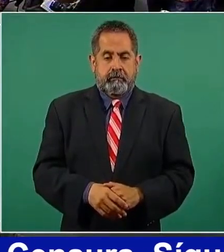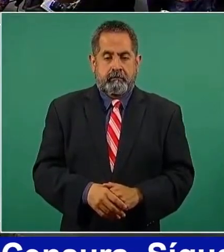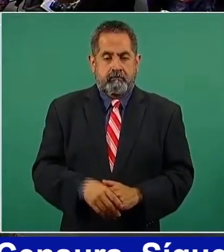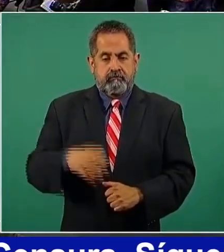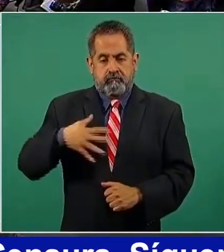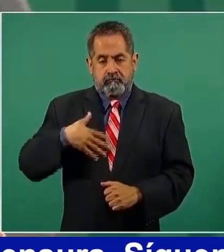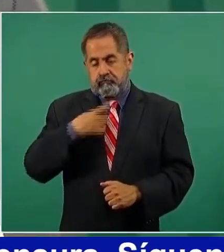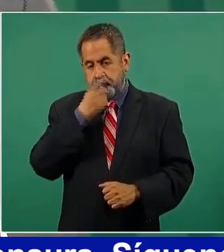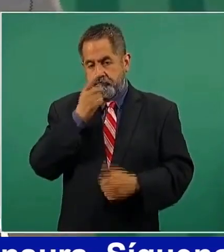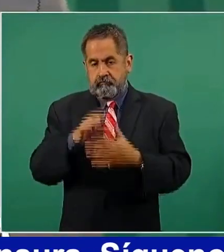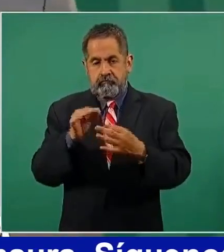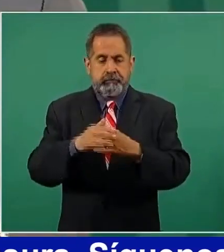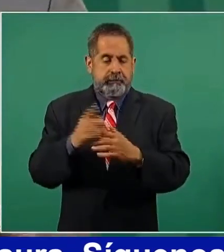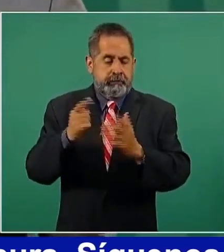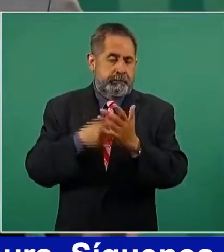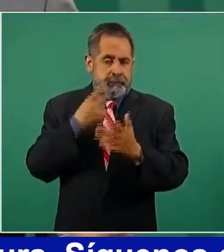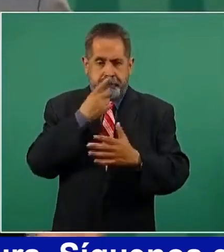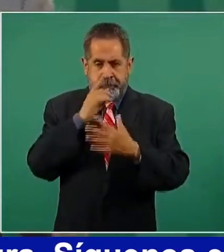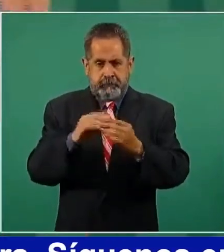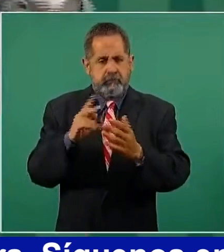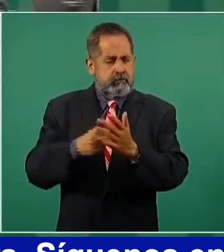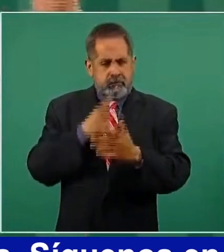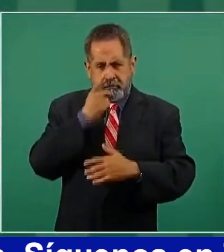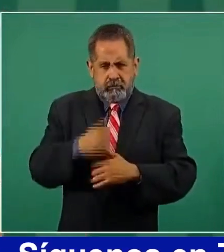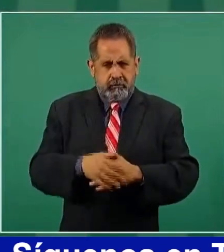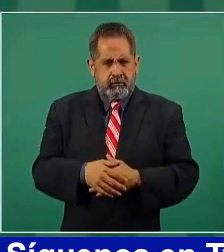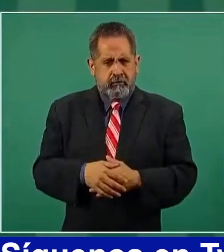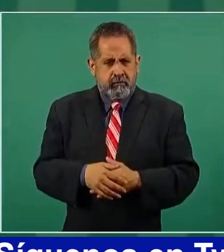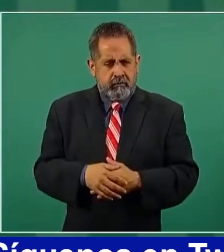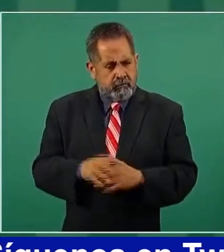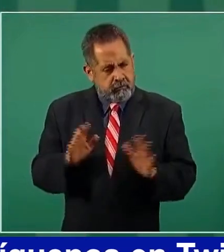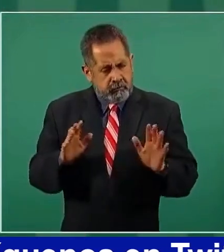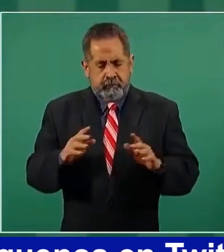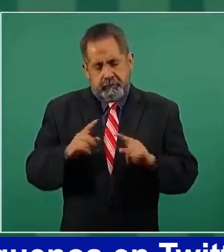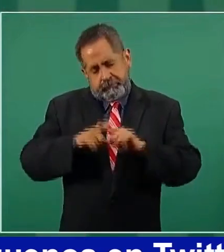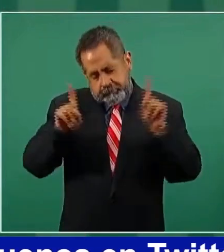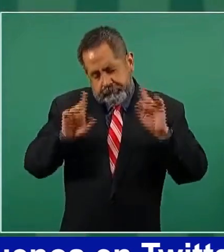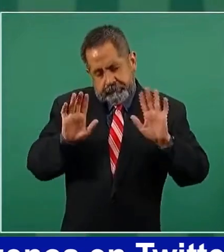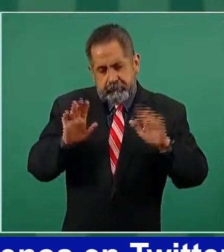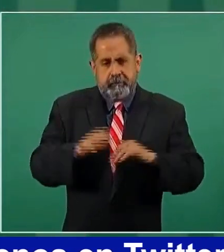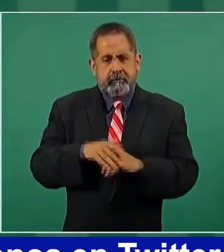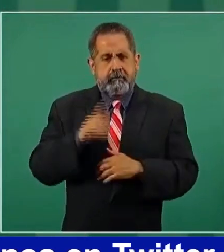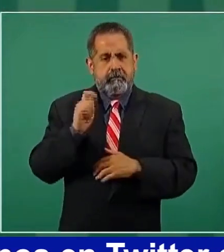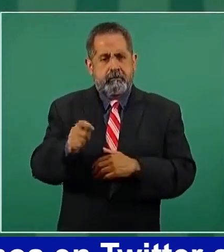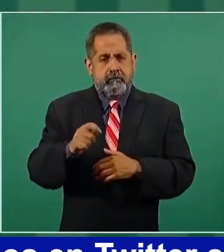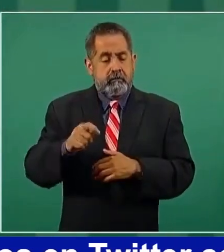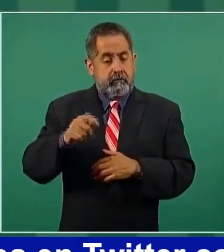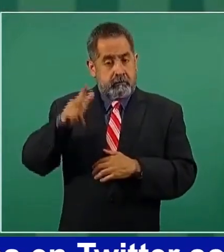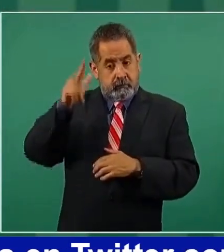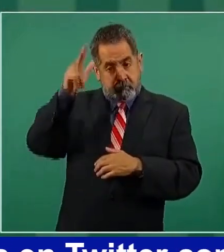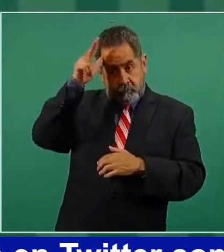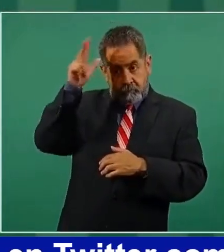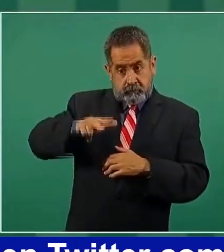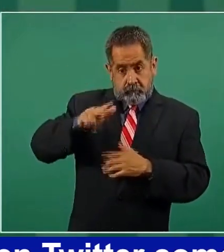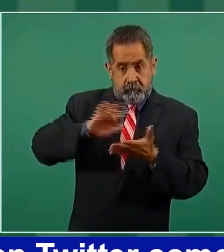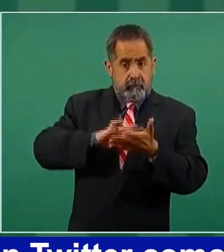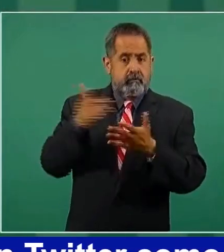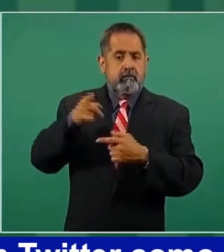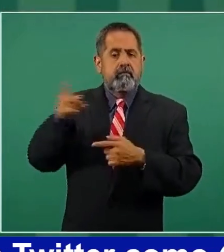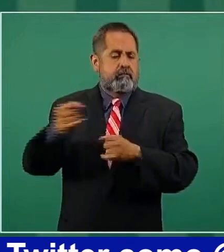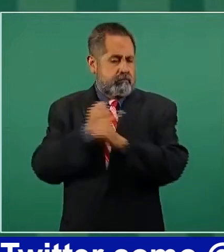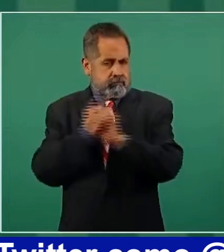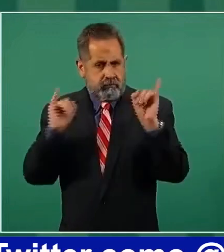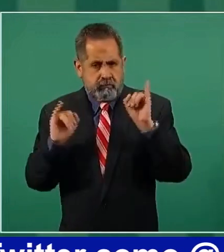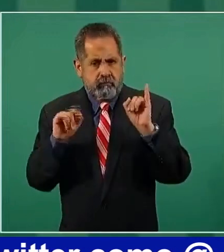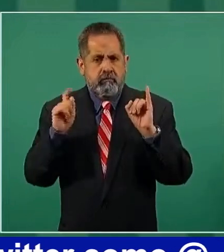Decía yo en una ocasión, y lo sostengo, guardadas todas las proporciones, sin Hidalgo no hubiese habido independencia,